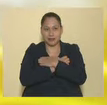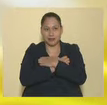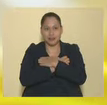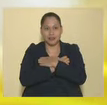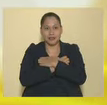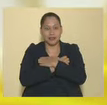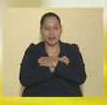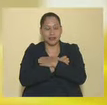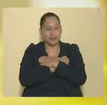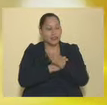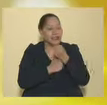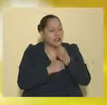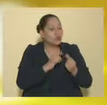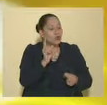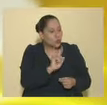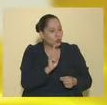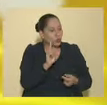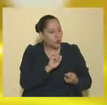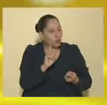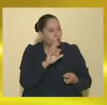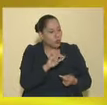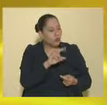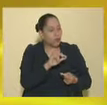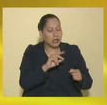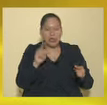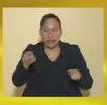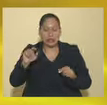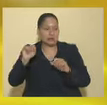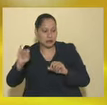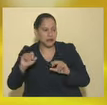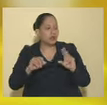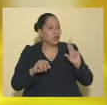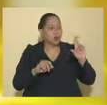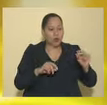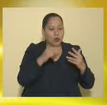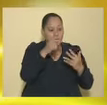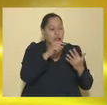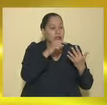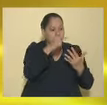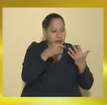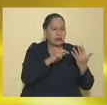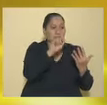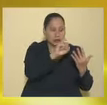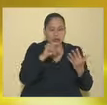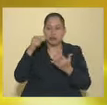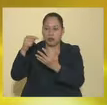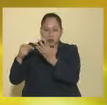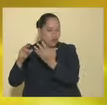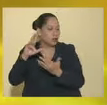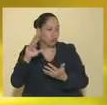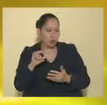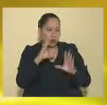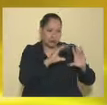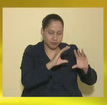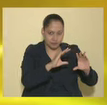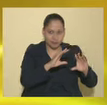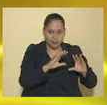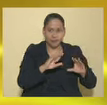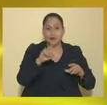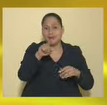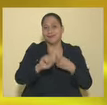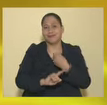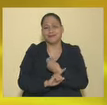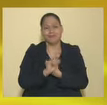al niño todo lo que no se debe hacer, todo lo que se debe hacer, todo lo que no se debe hacer, todo lo que se debe hacer. Y caemos en un problema muy